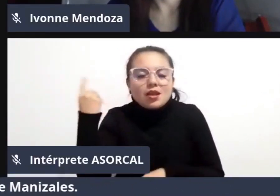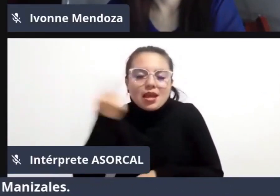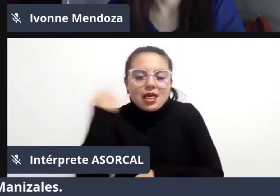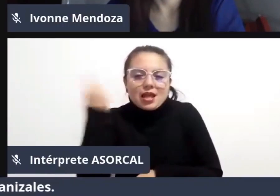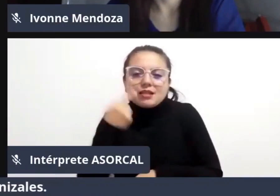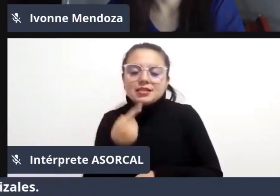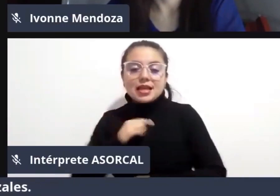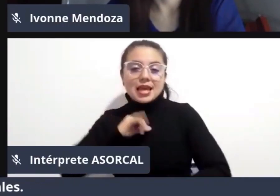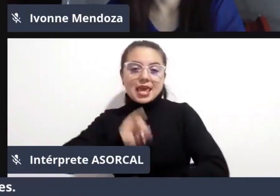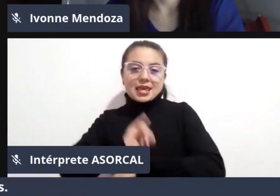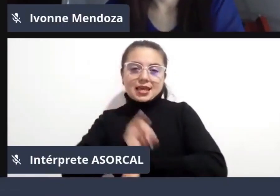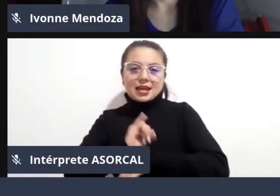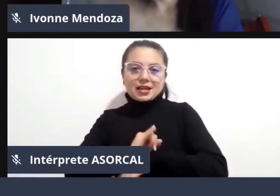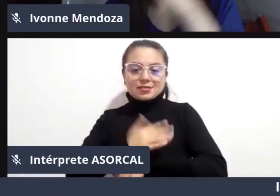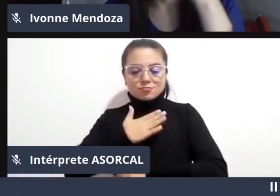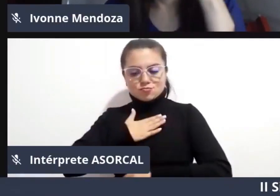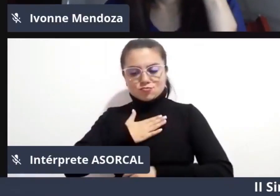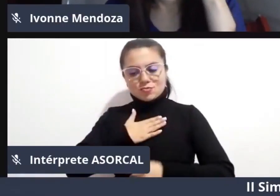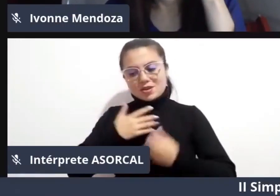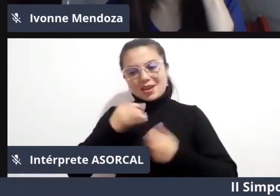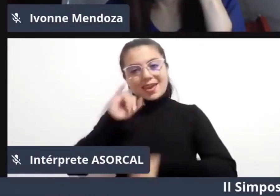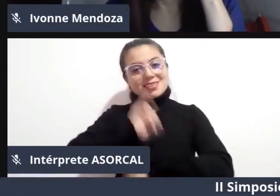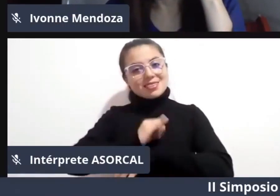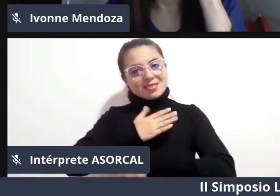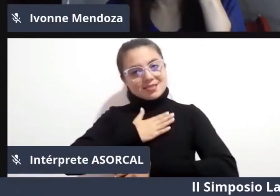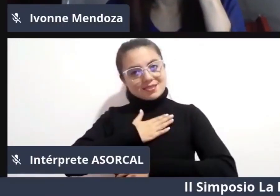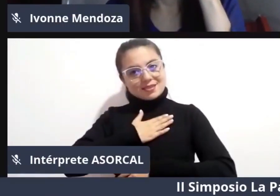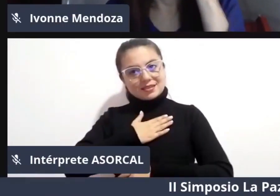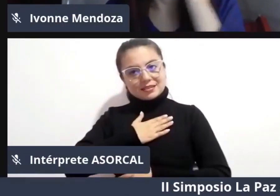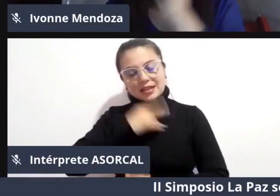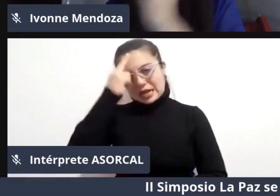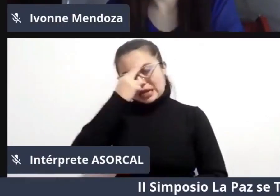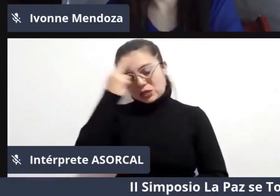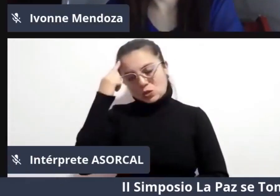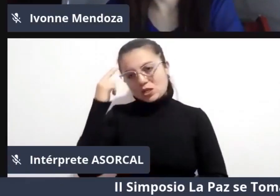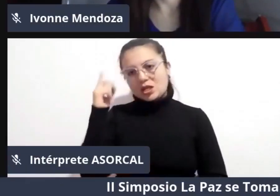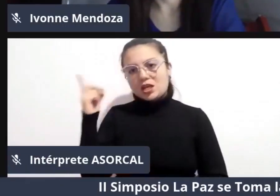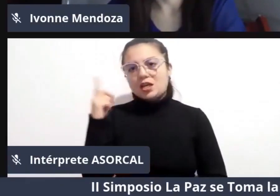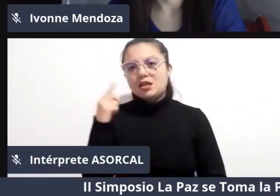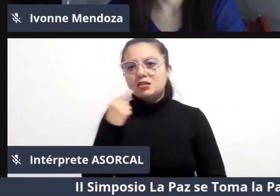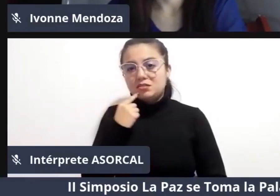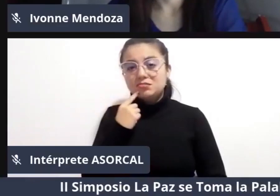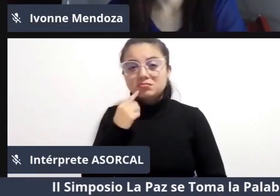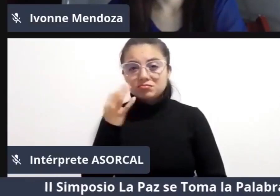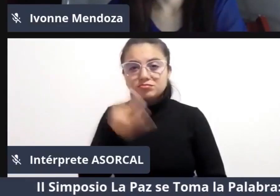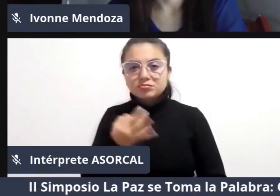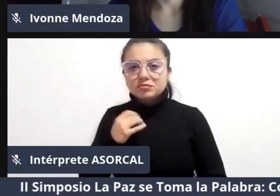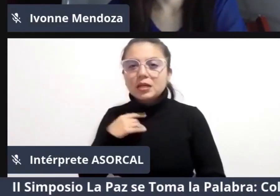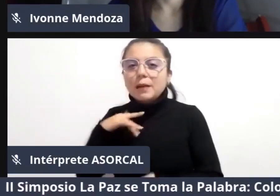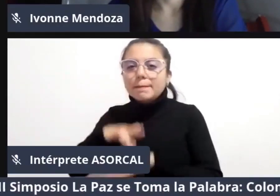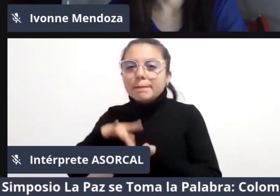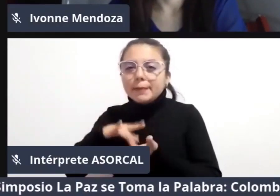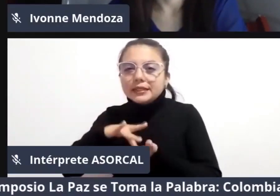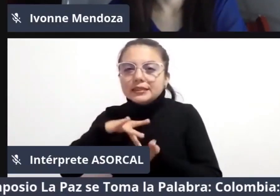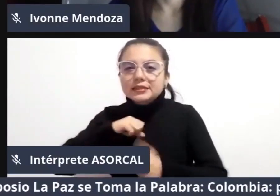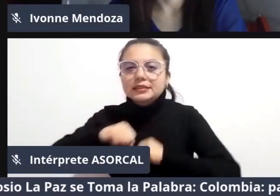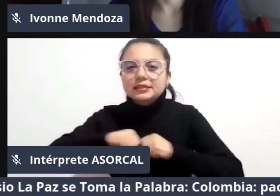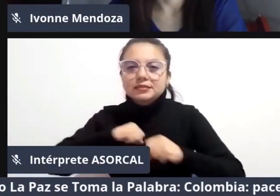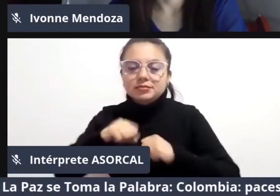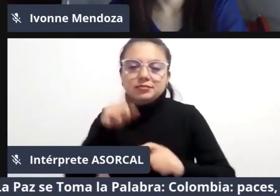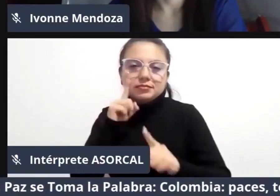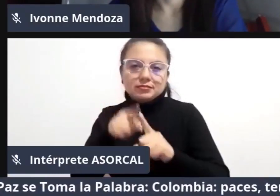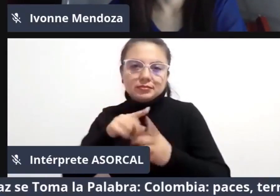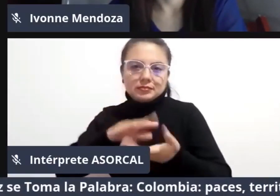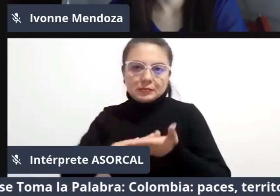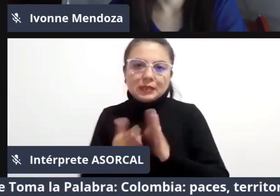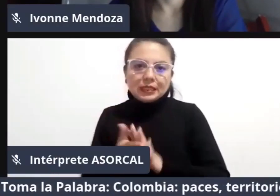Durante el conflicto, la Iglesia Católica, representada en sus obispos, tuvo una activa participación en pro de la paz. Y de hecho, quizás uno de los que